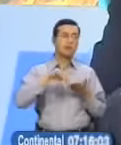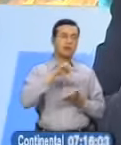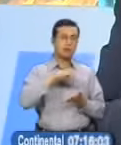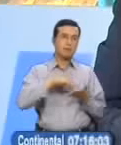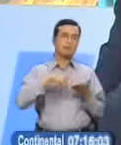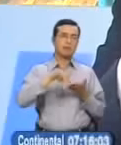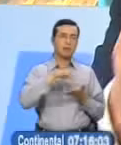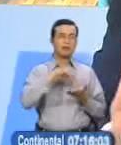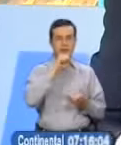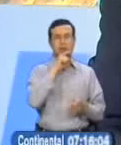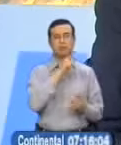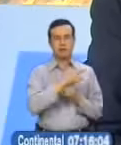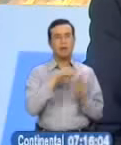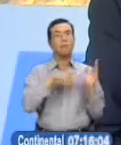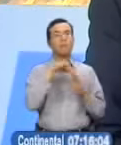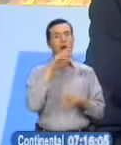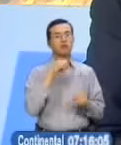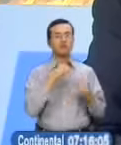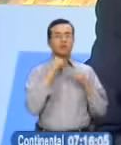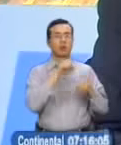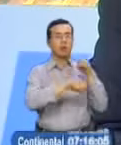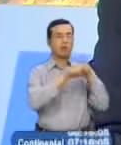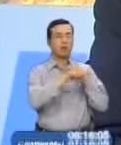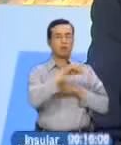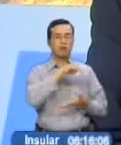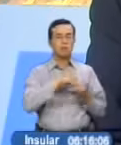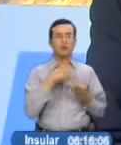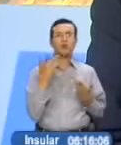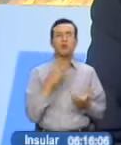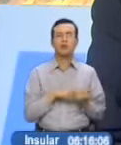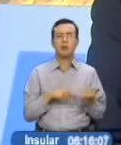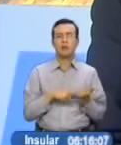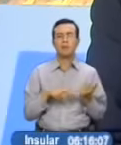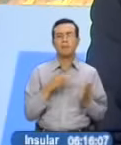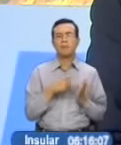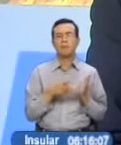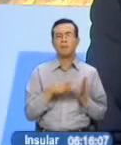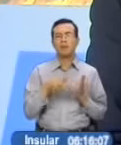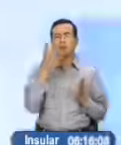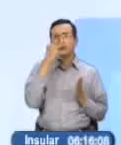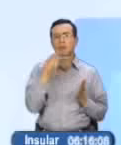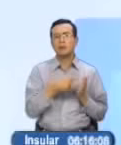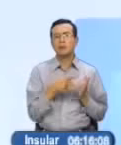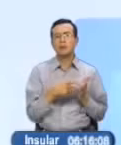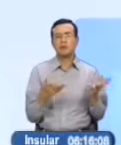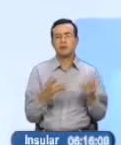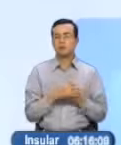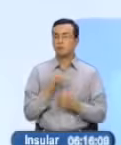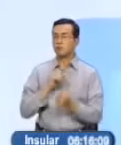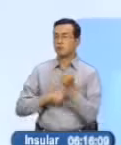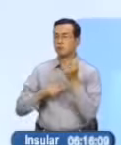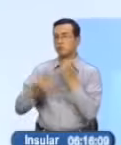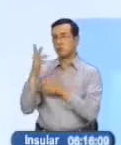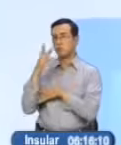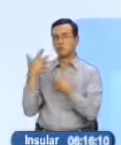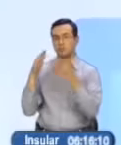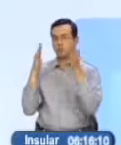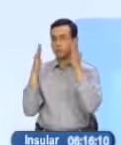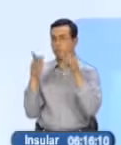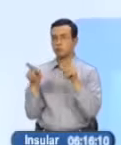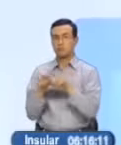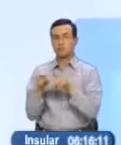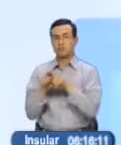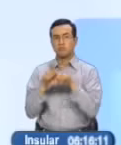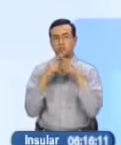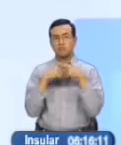el impacto fuerte fue en Manabí, pero ¿qué pasa con nuestros hermanos de Esmeraldas? Los hermanos de Esmeraldas han sido atendidos también desde